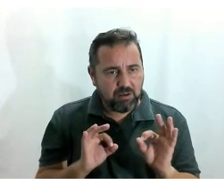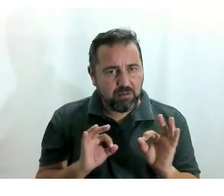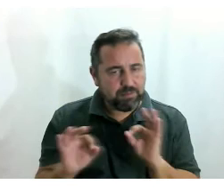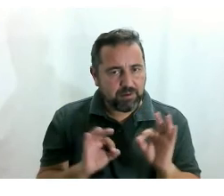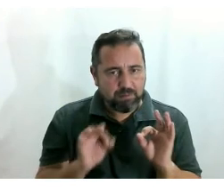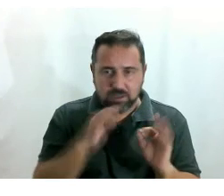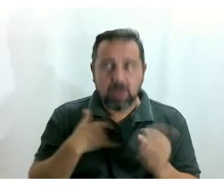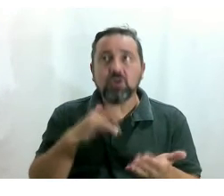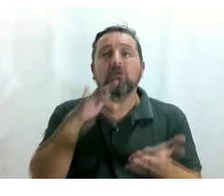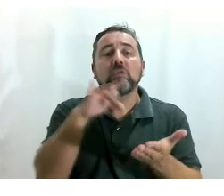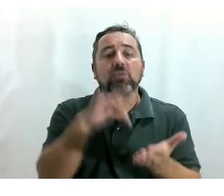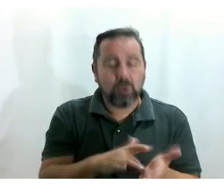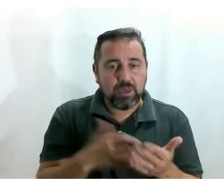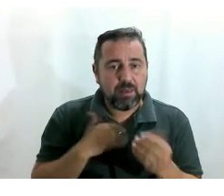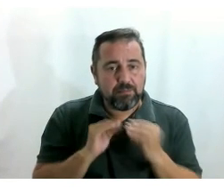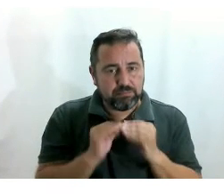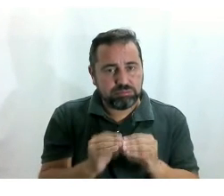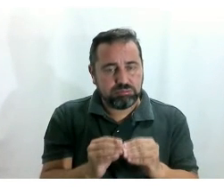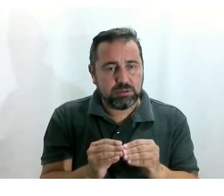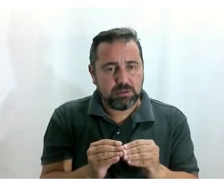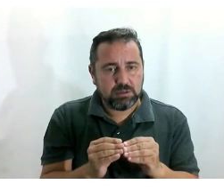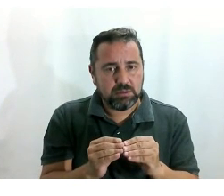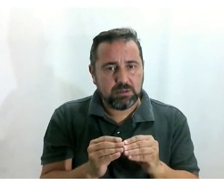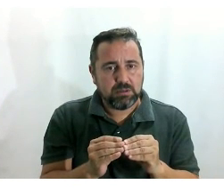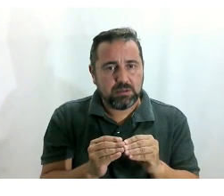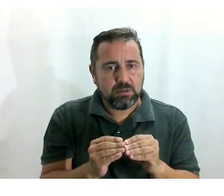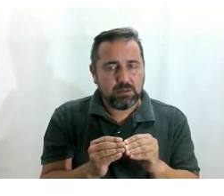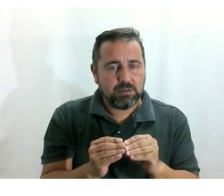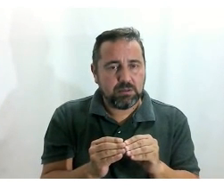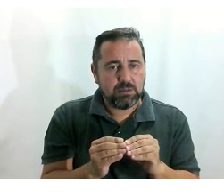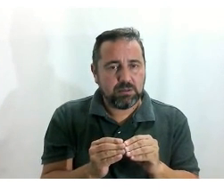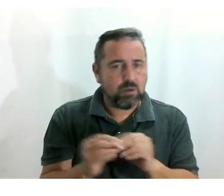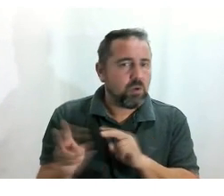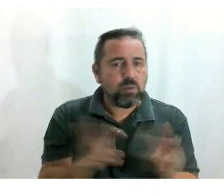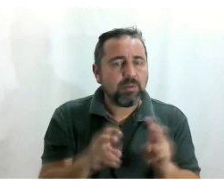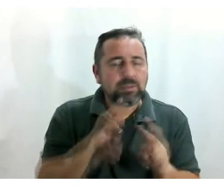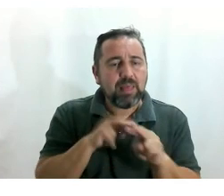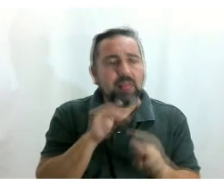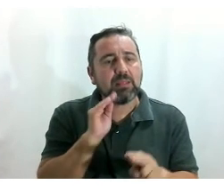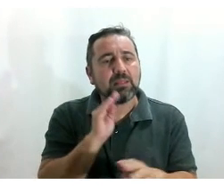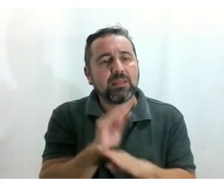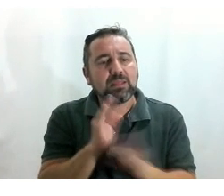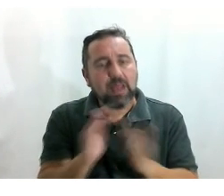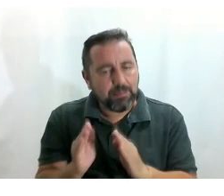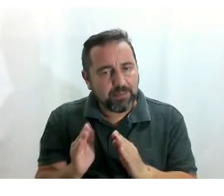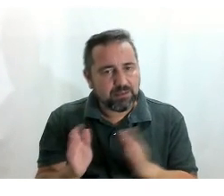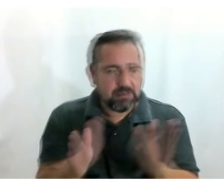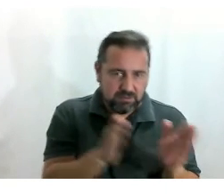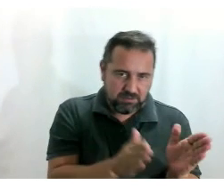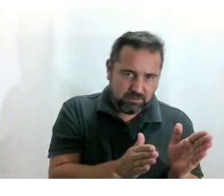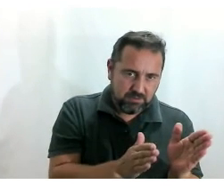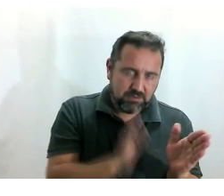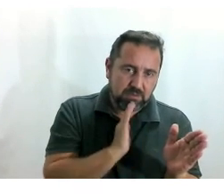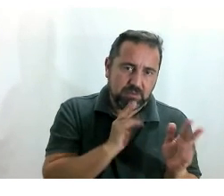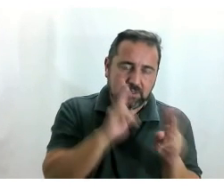llegue el momento de aplicar este tipo de nuevas terapias. Por un lado, a nivel, como te digo, de